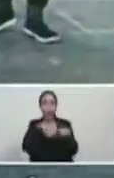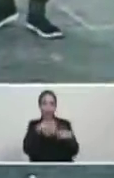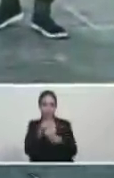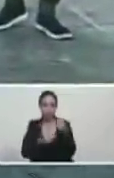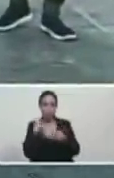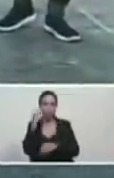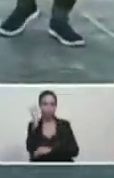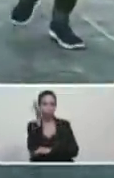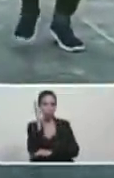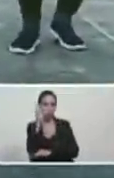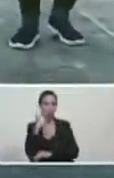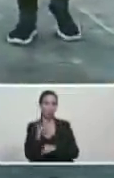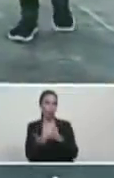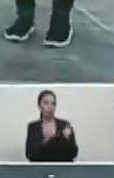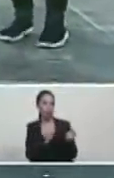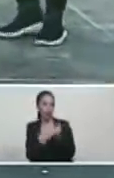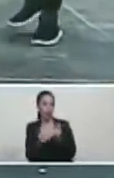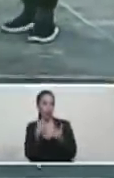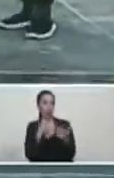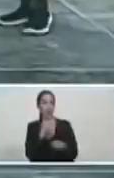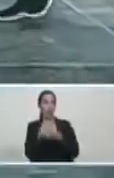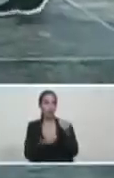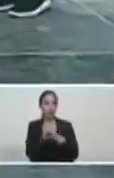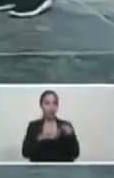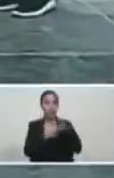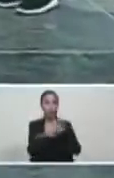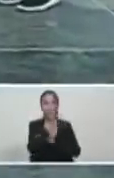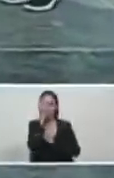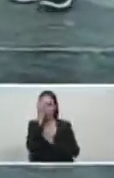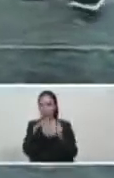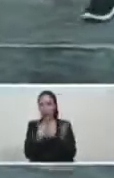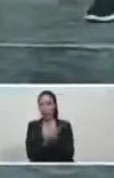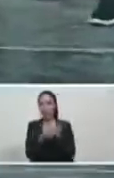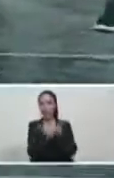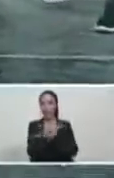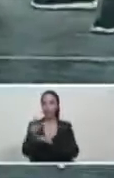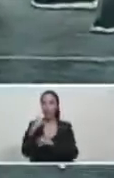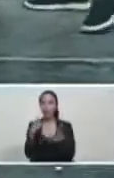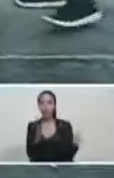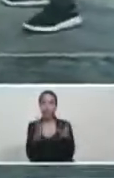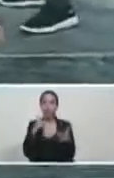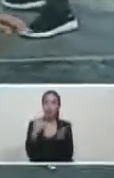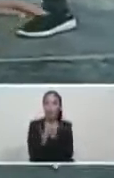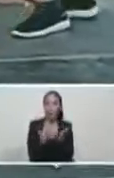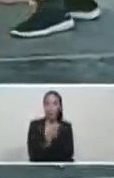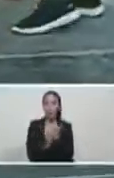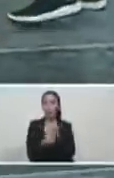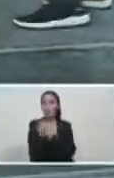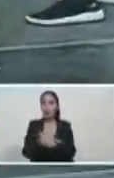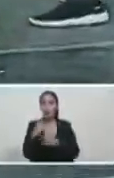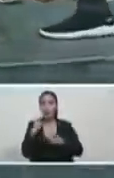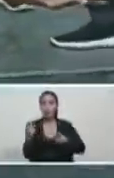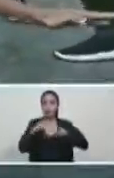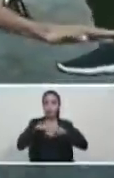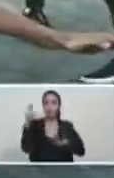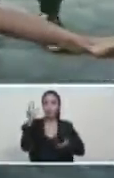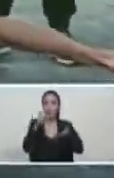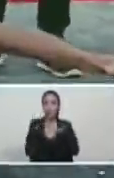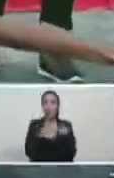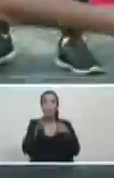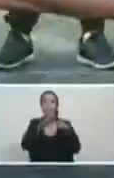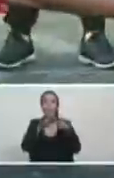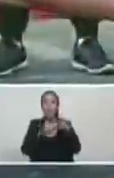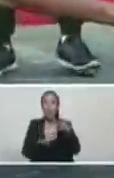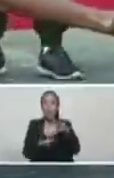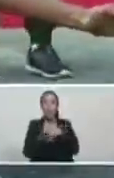de Diálogo por la Paz, que se desarrolló del 4 de febrero al 23 de marzo. También aprobó la incorporación de la Cátedra por la